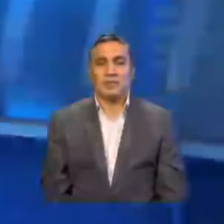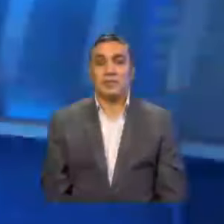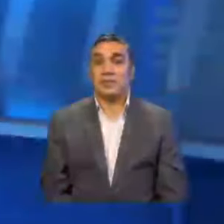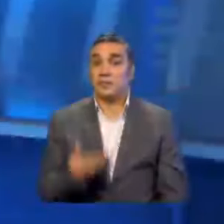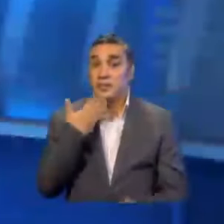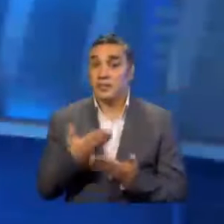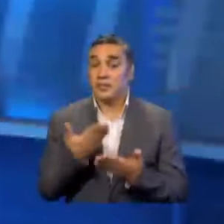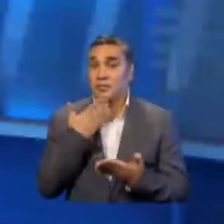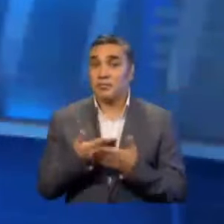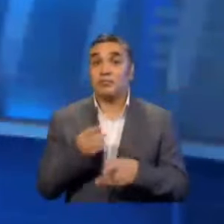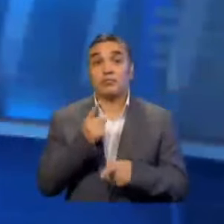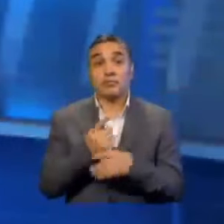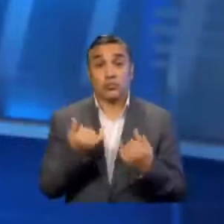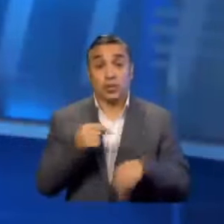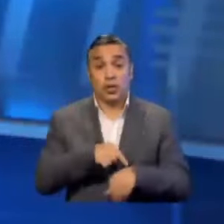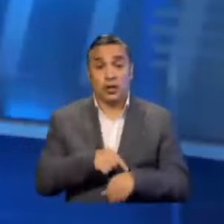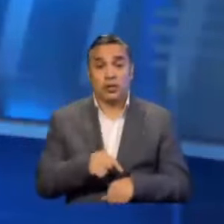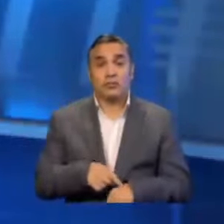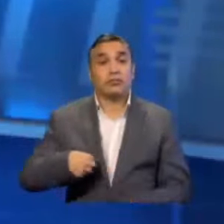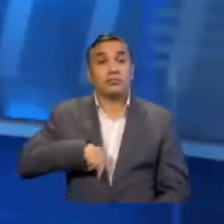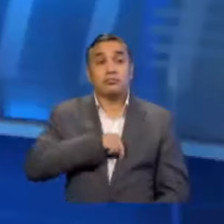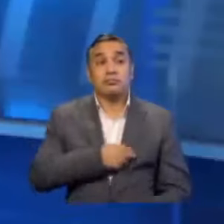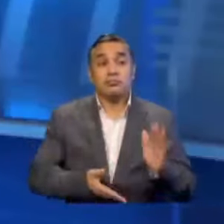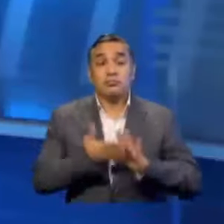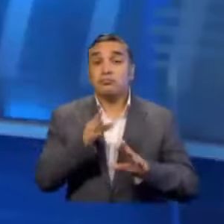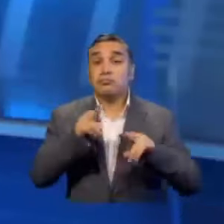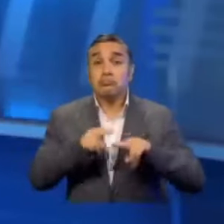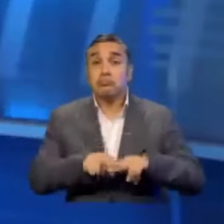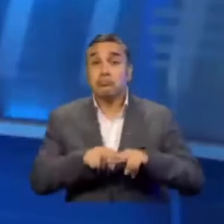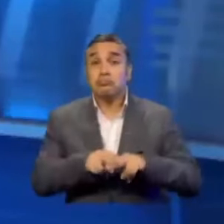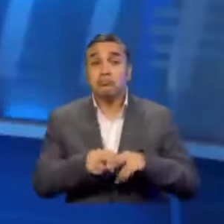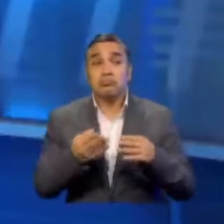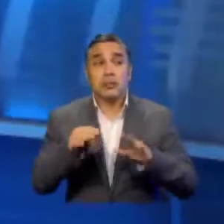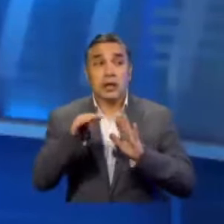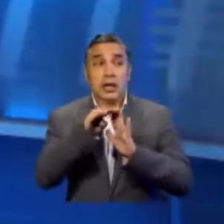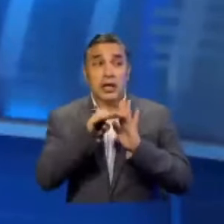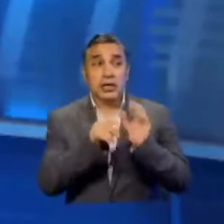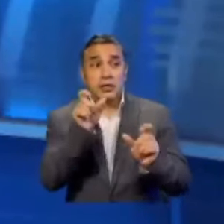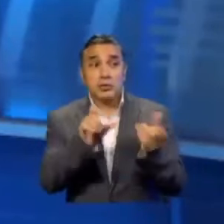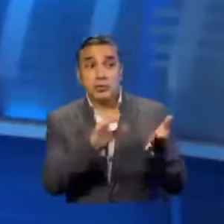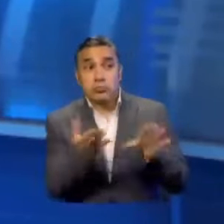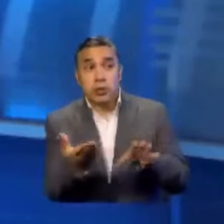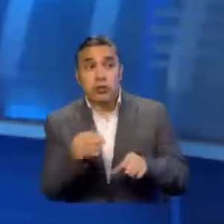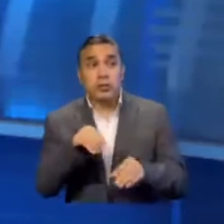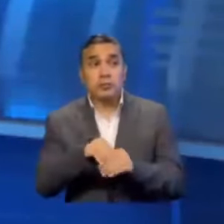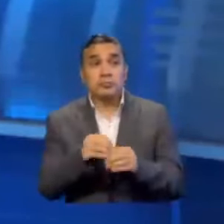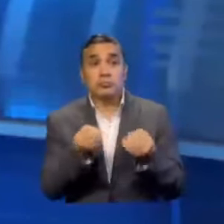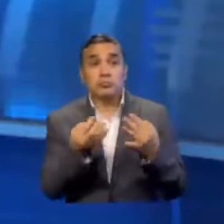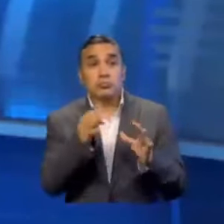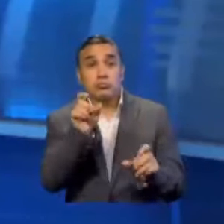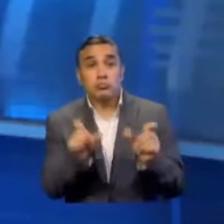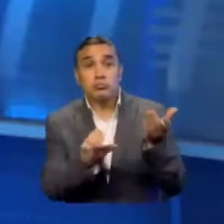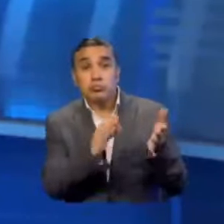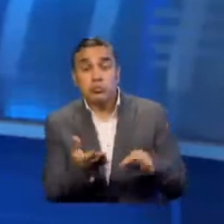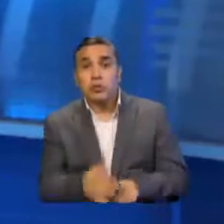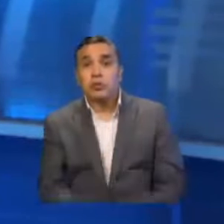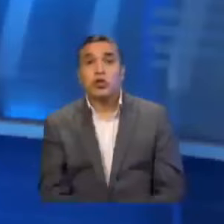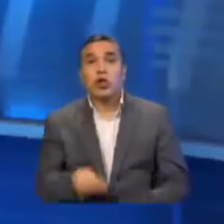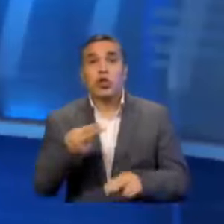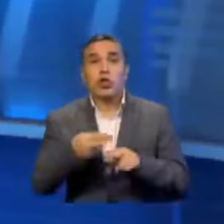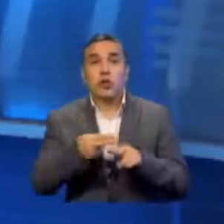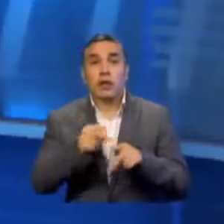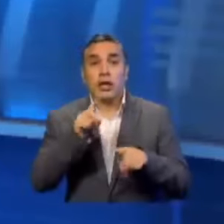Gracias, Stalin. Precisamente a esta hora, amigos, vamos a revisar la lista de fallecidos, la lista que se tiene con los nombres